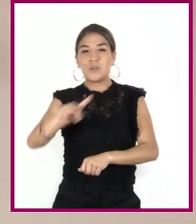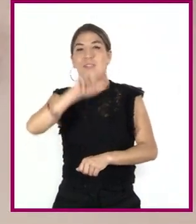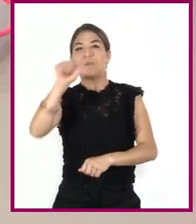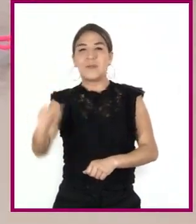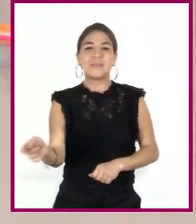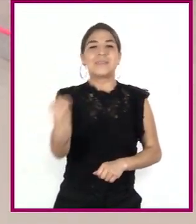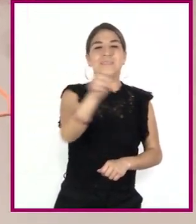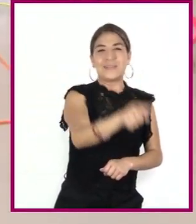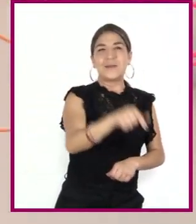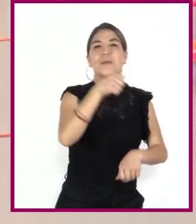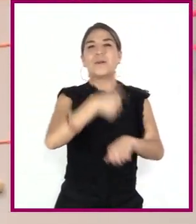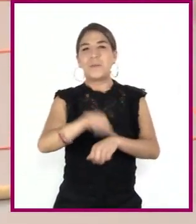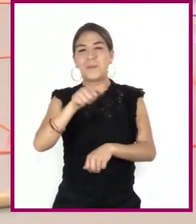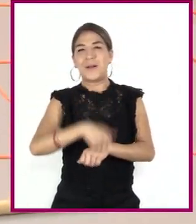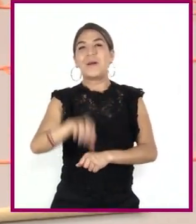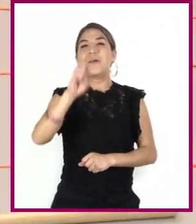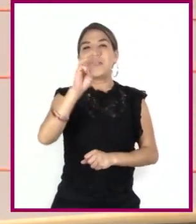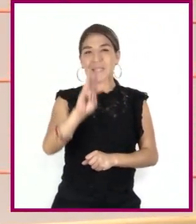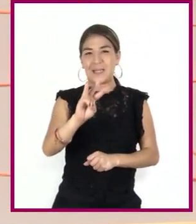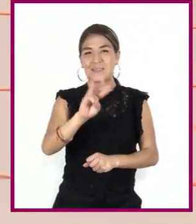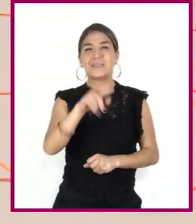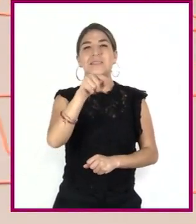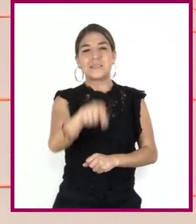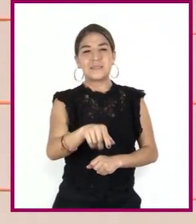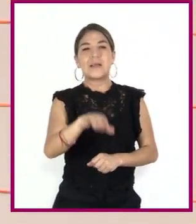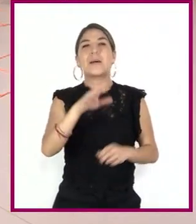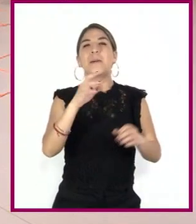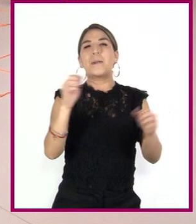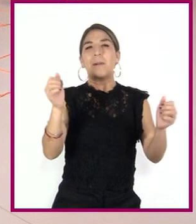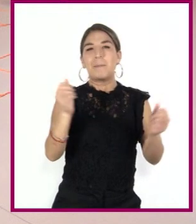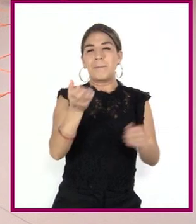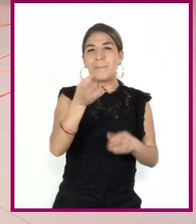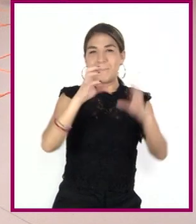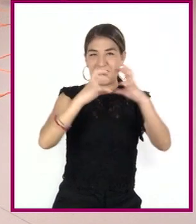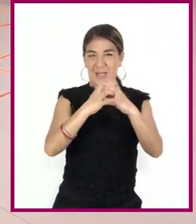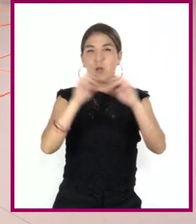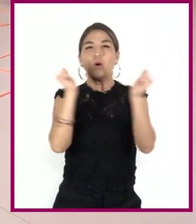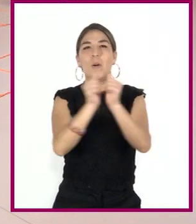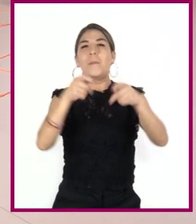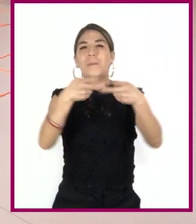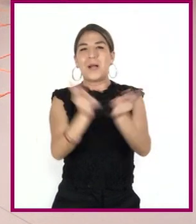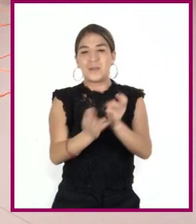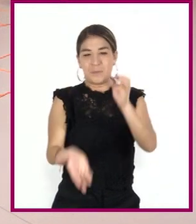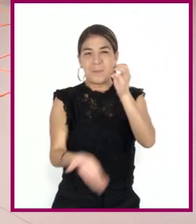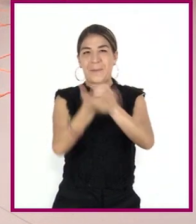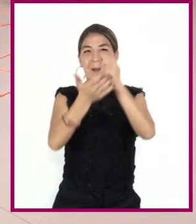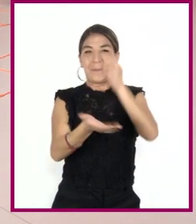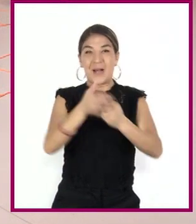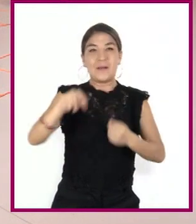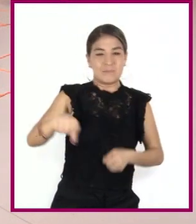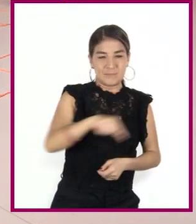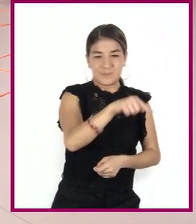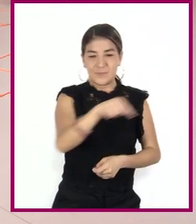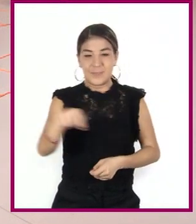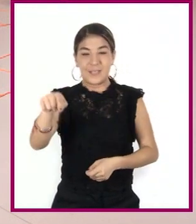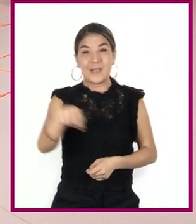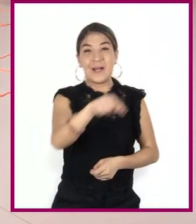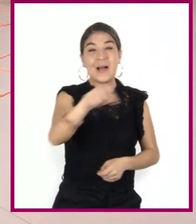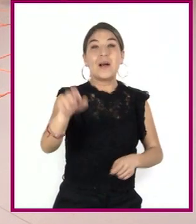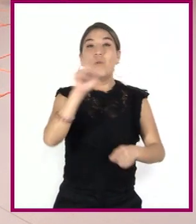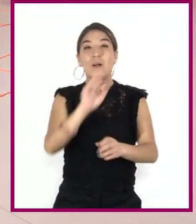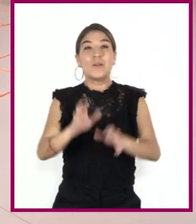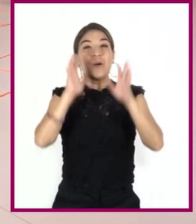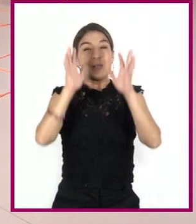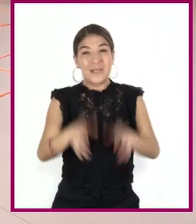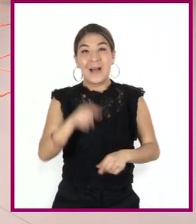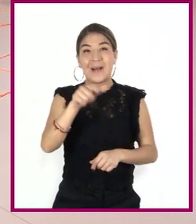para llegar a la base número 3 van a tomar su pelota con su plato y en cuanto terminen de